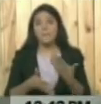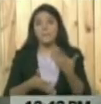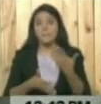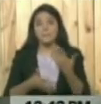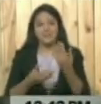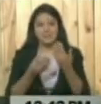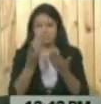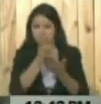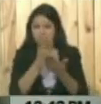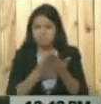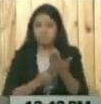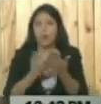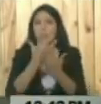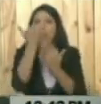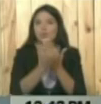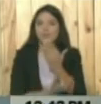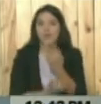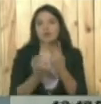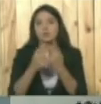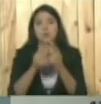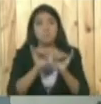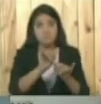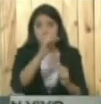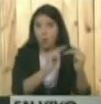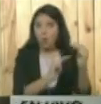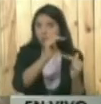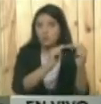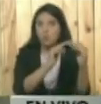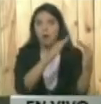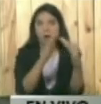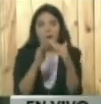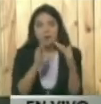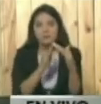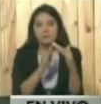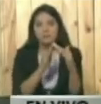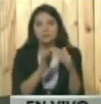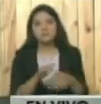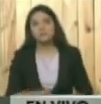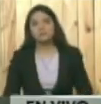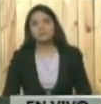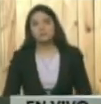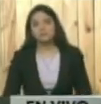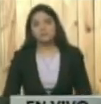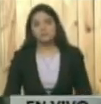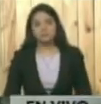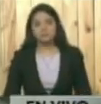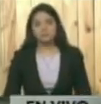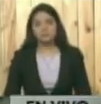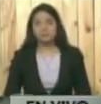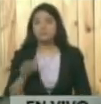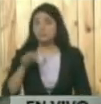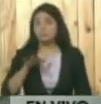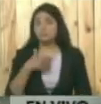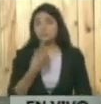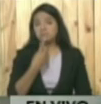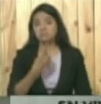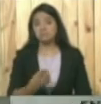de proyectos, para la autoconstrucción, para la construcción. Hoy podemos